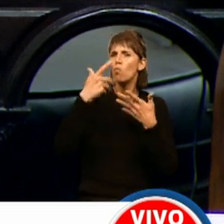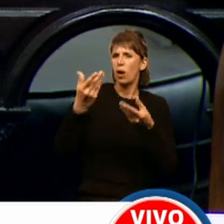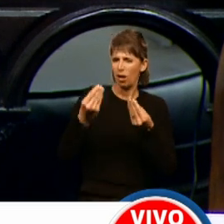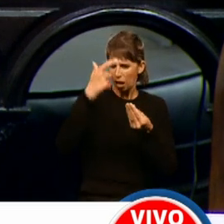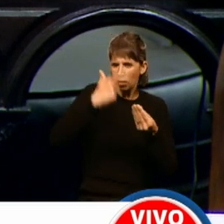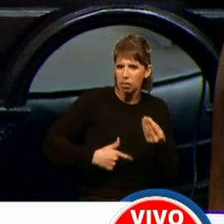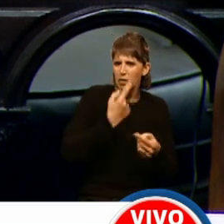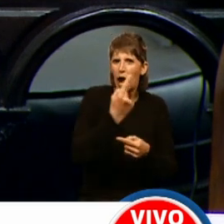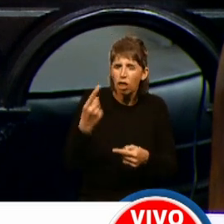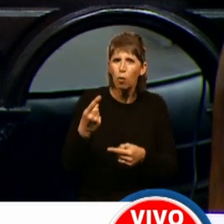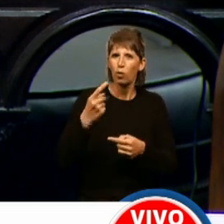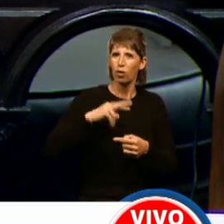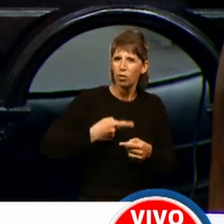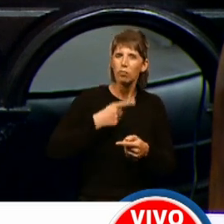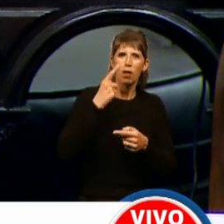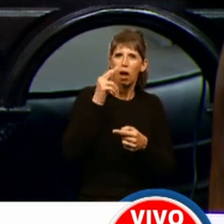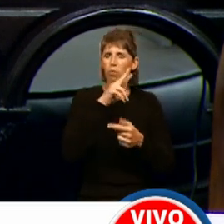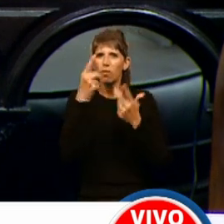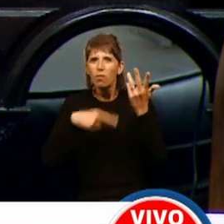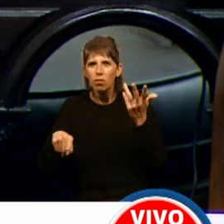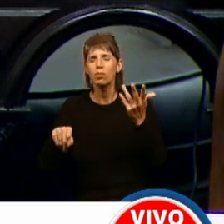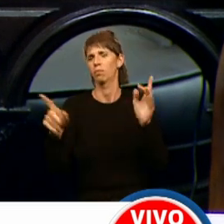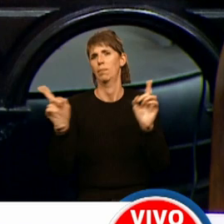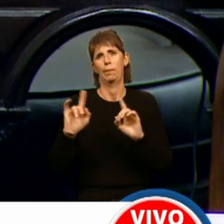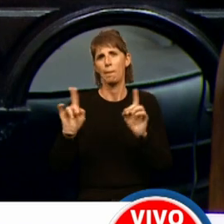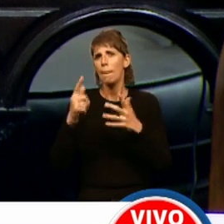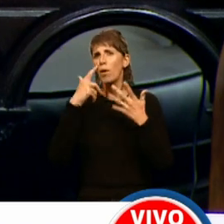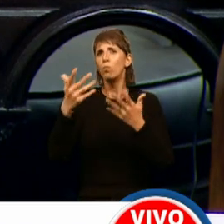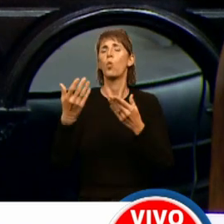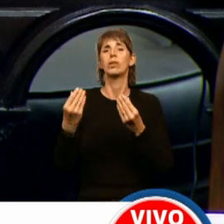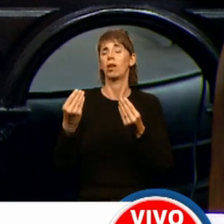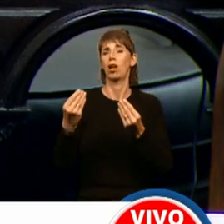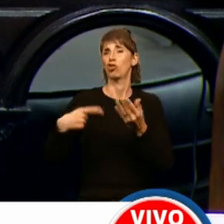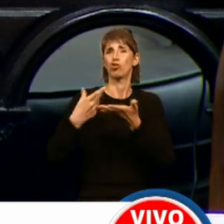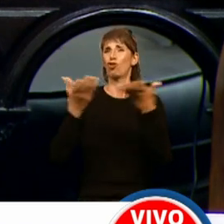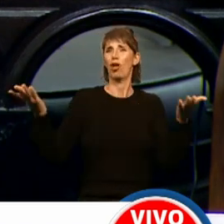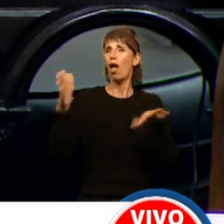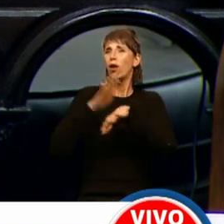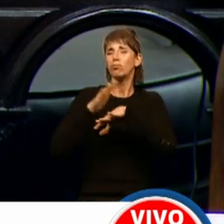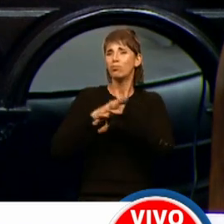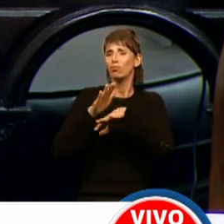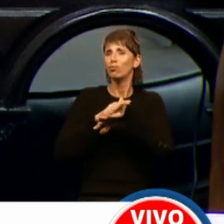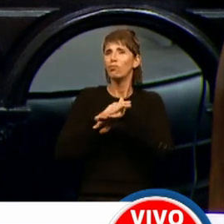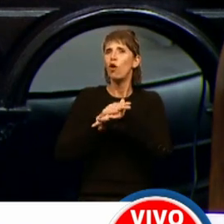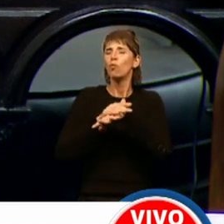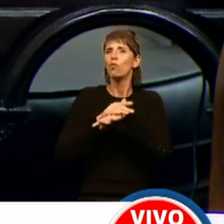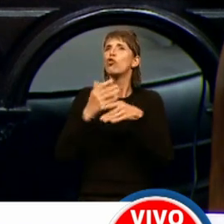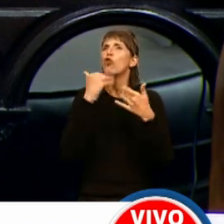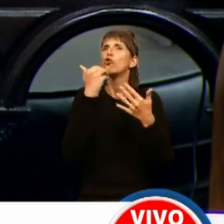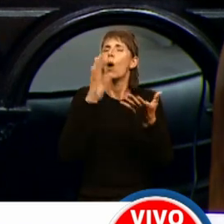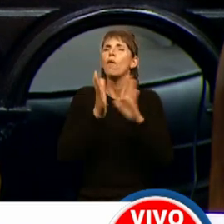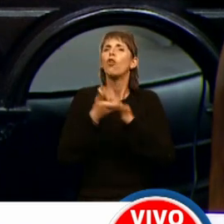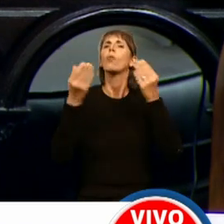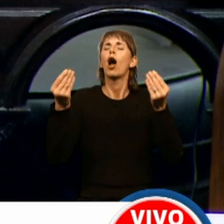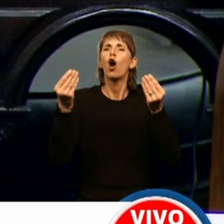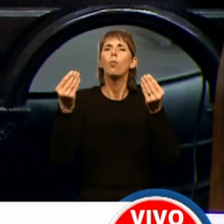en realidad de lo que hable de la incapacidad de una sociedad de poder concebirse desde la pluralidad desde no tener una visión